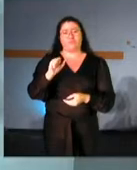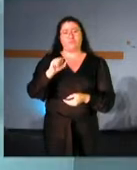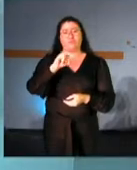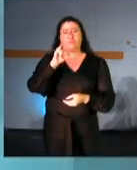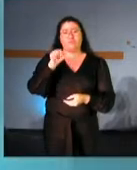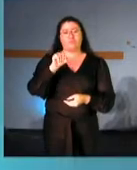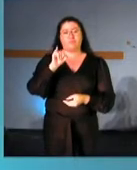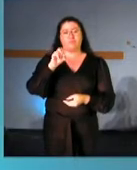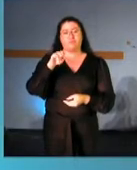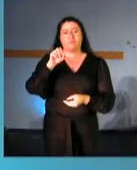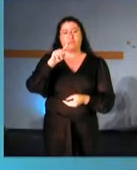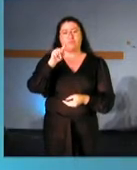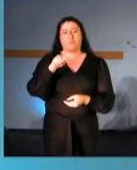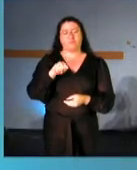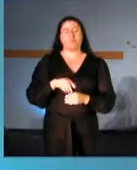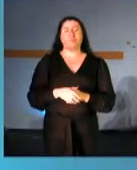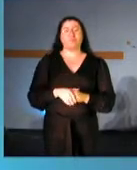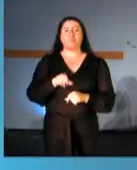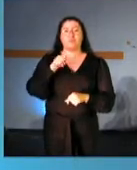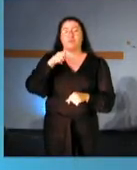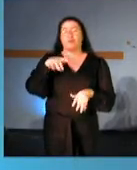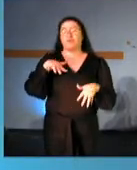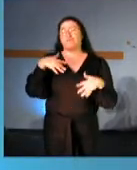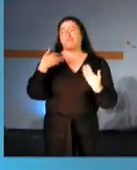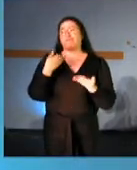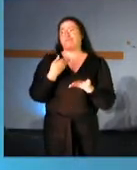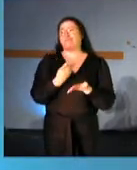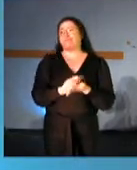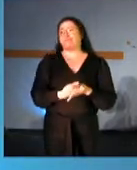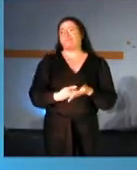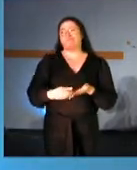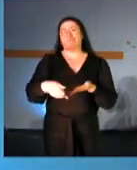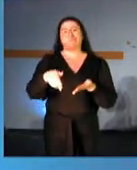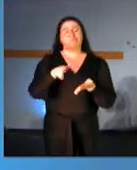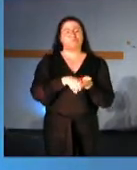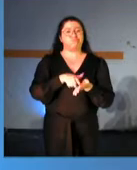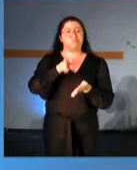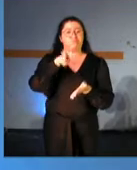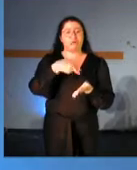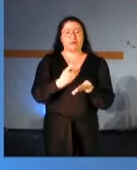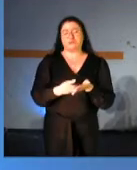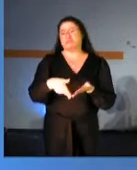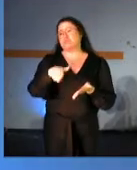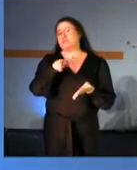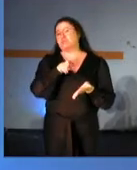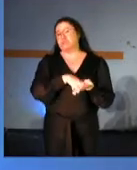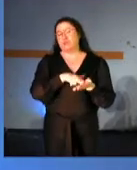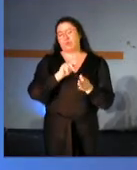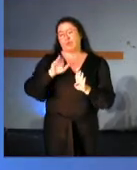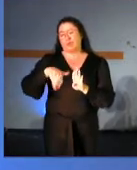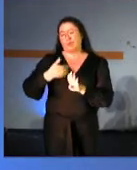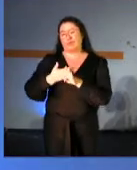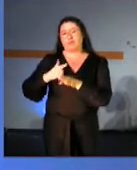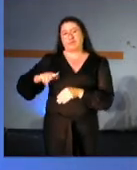héroe de la lucha contra la dictadura de Somoza, quien participó